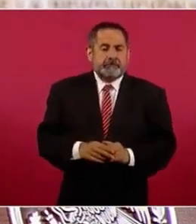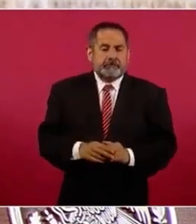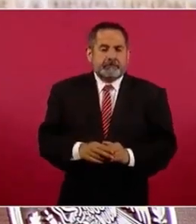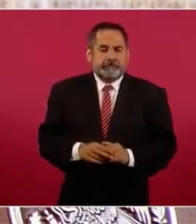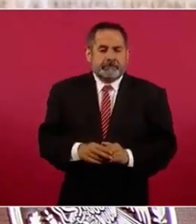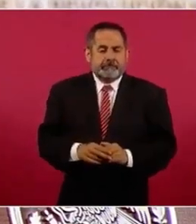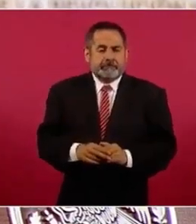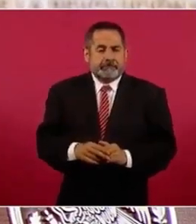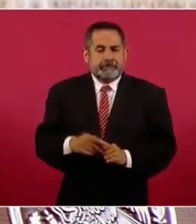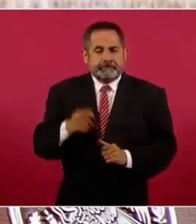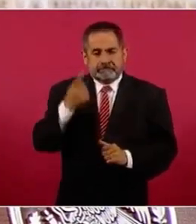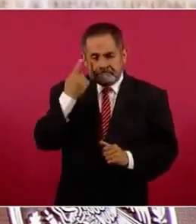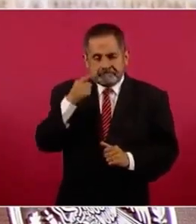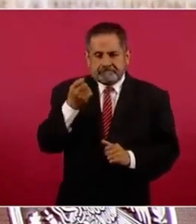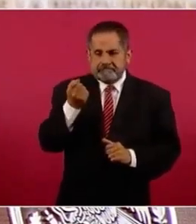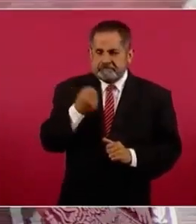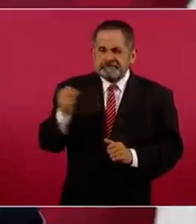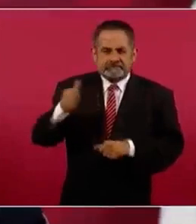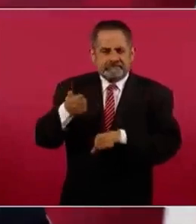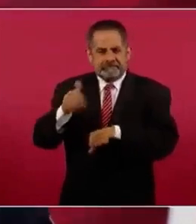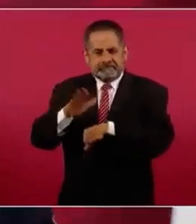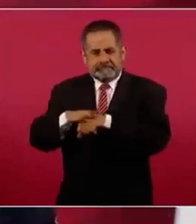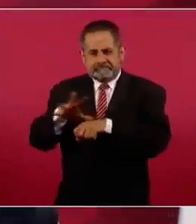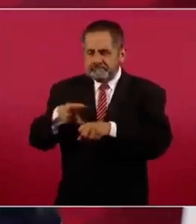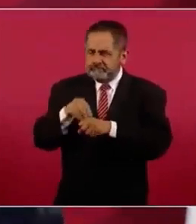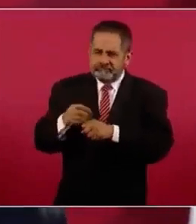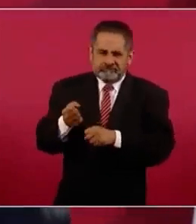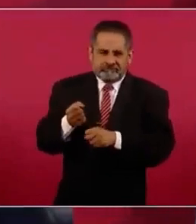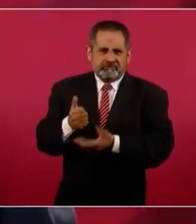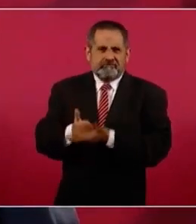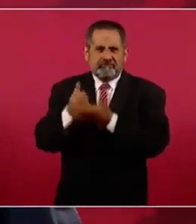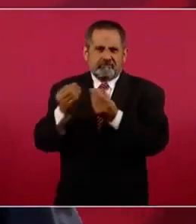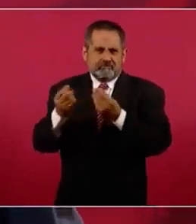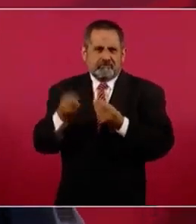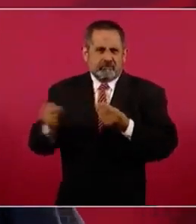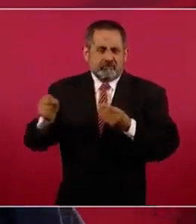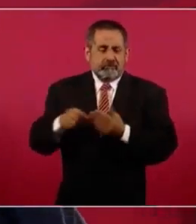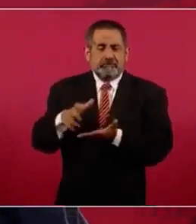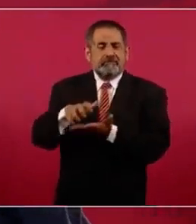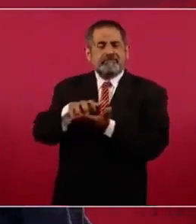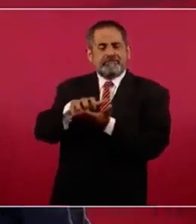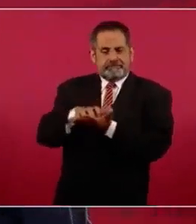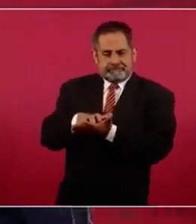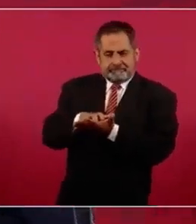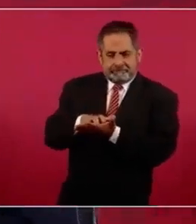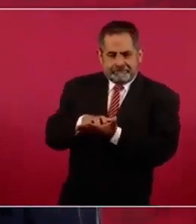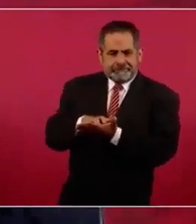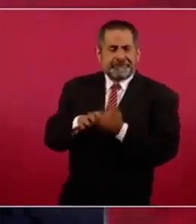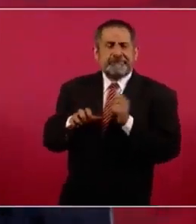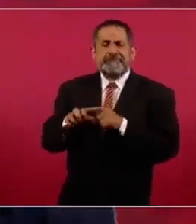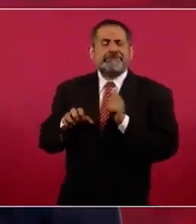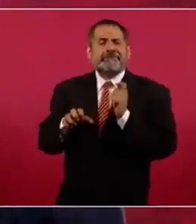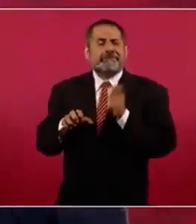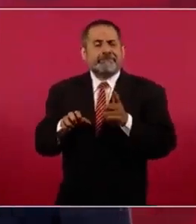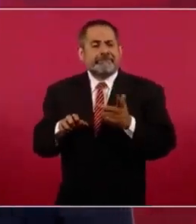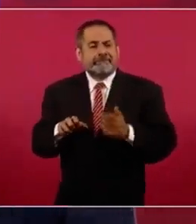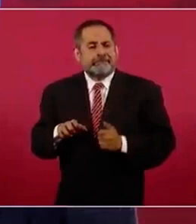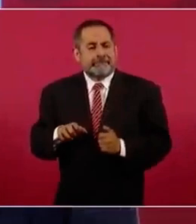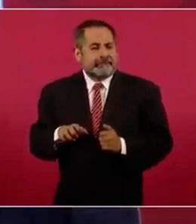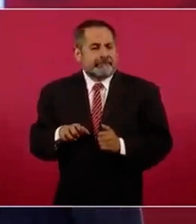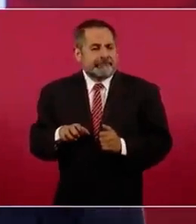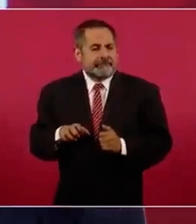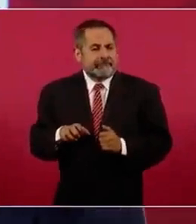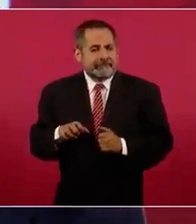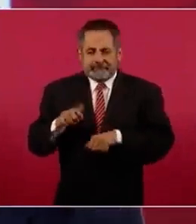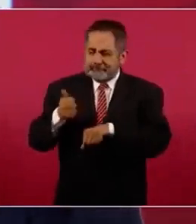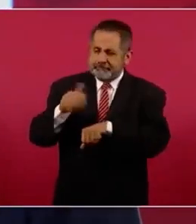la eficiencia administrativa ayuda mucho. Y la austeridad no es un asunto